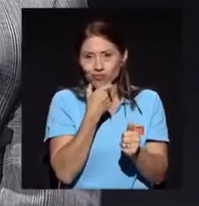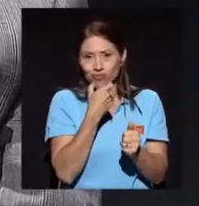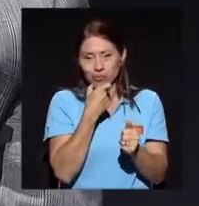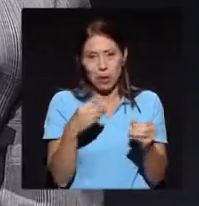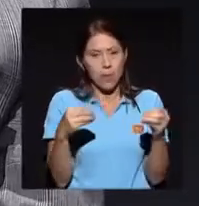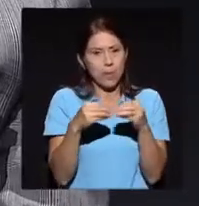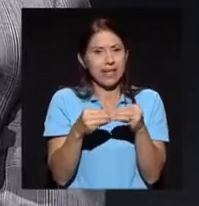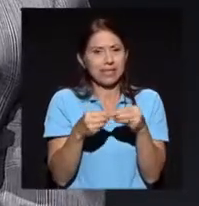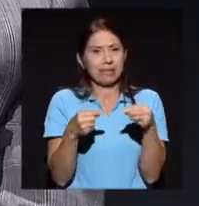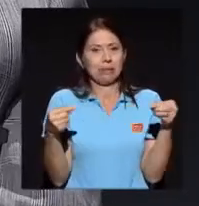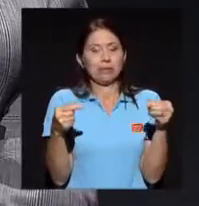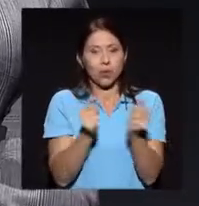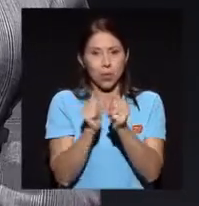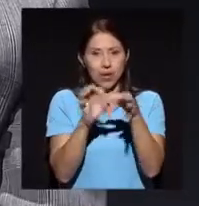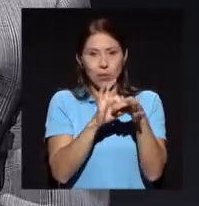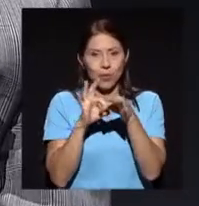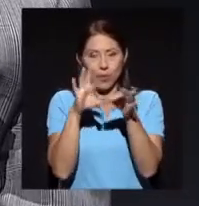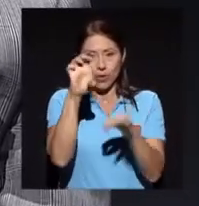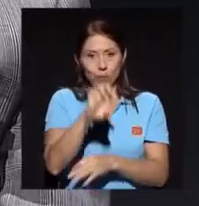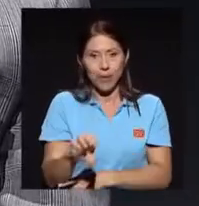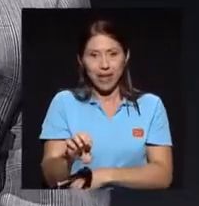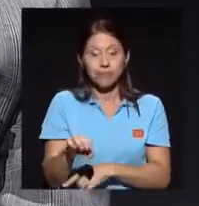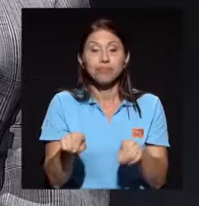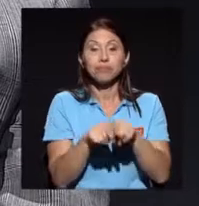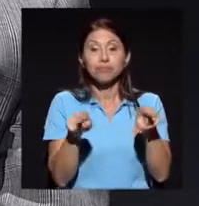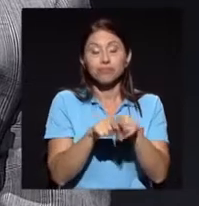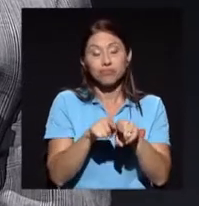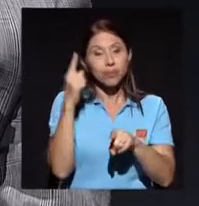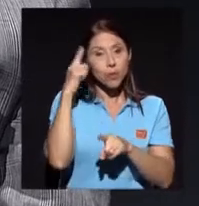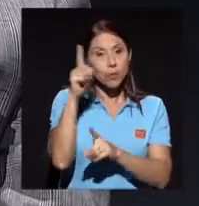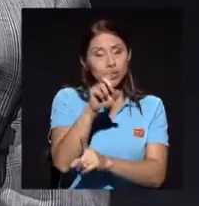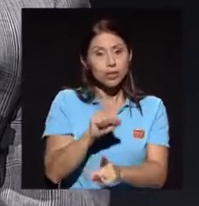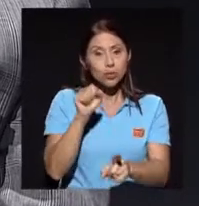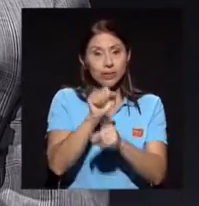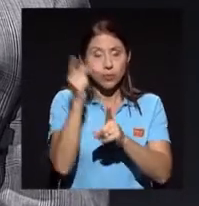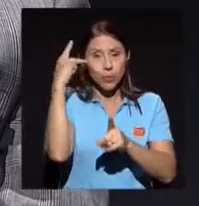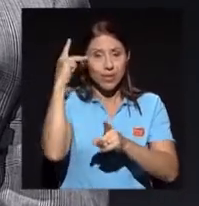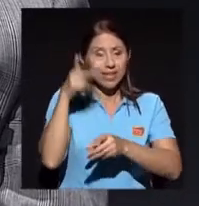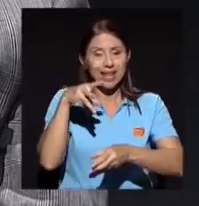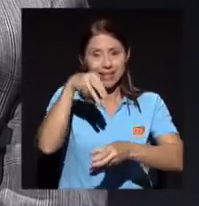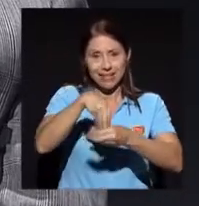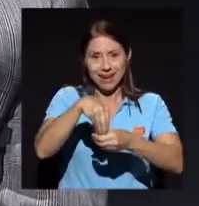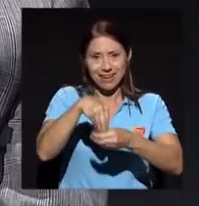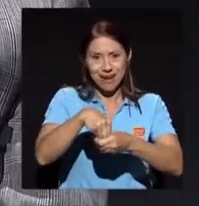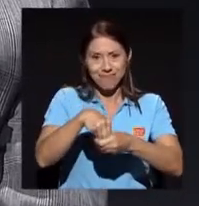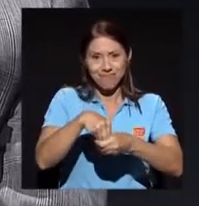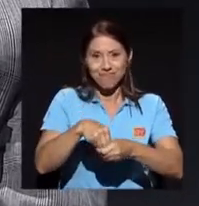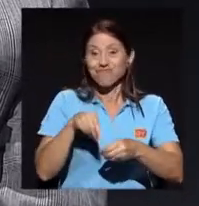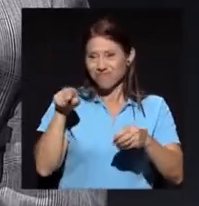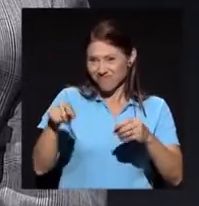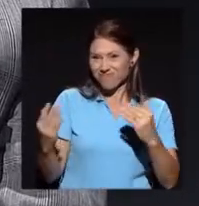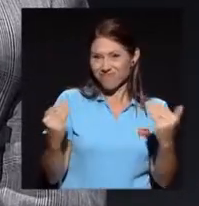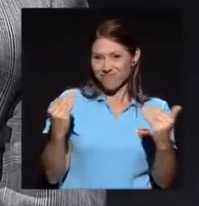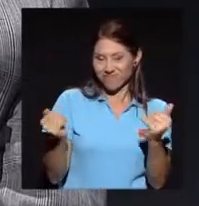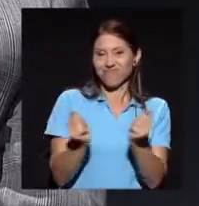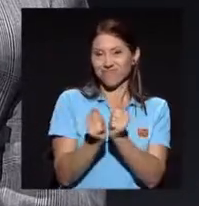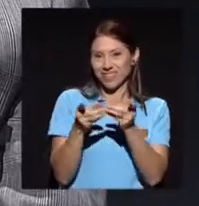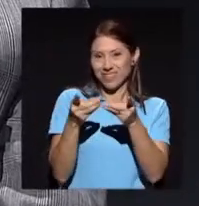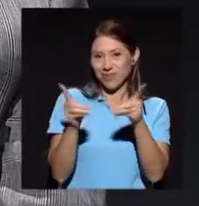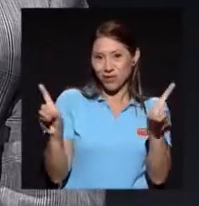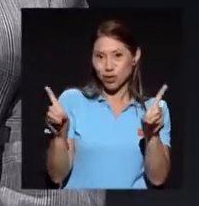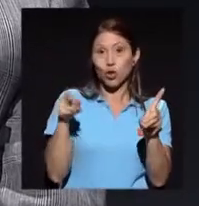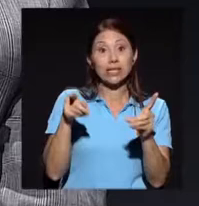por la situación política interna del reino unido indudablemente este divorcio que se iba a ser un divorcio y